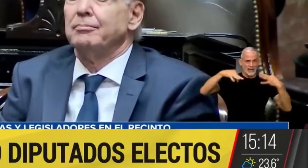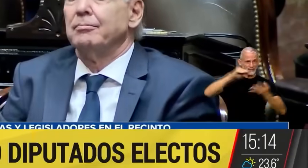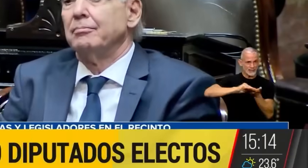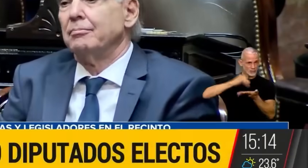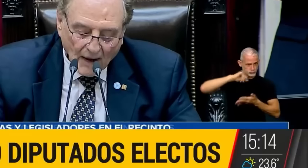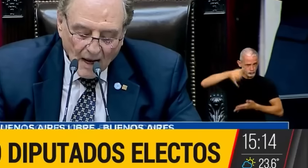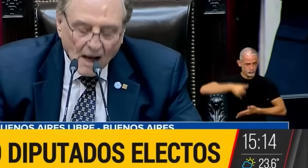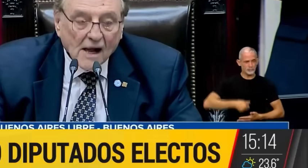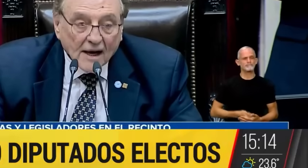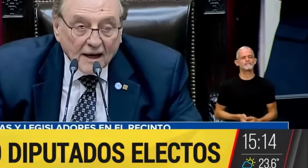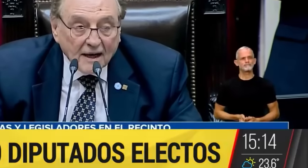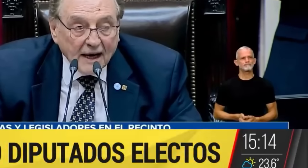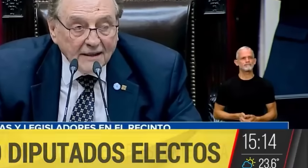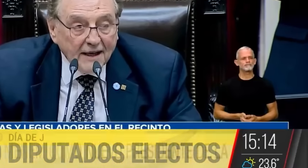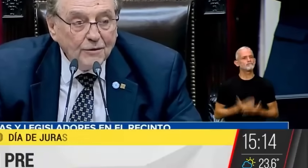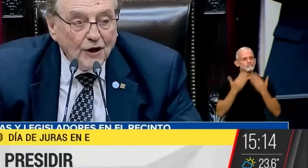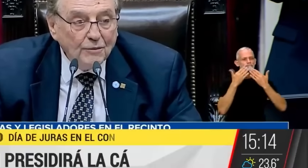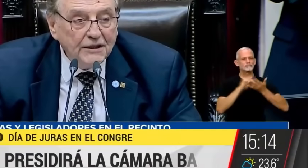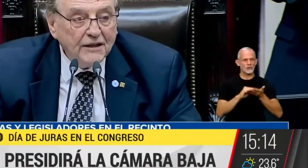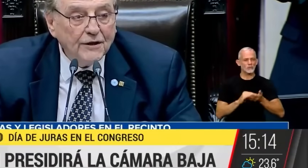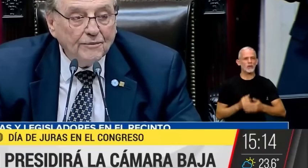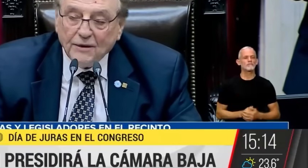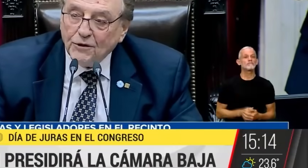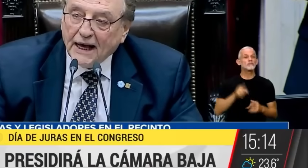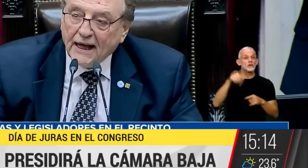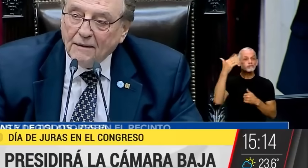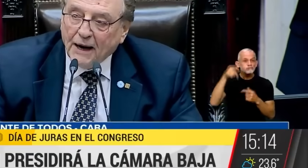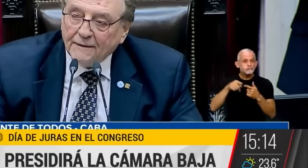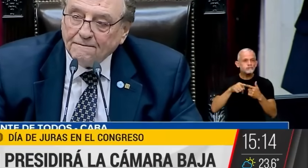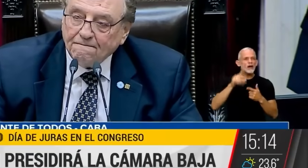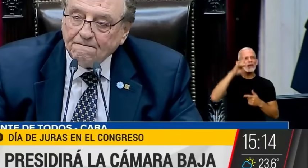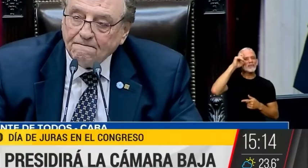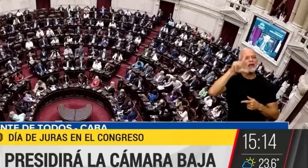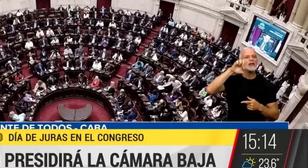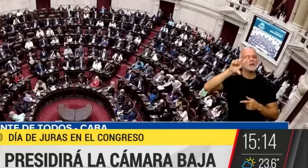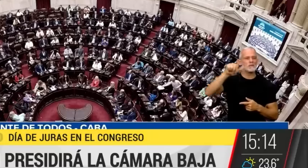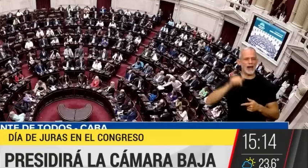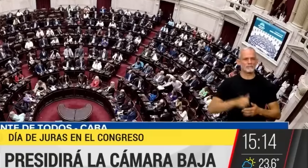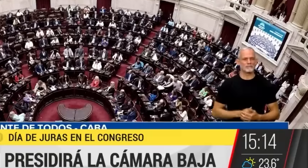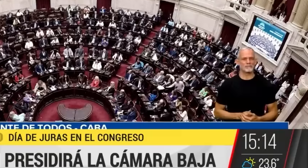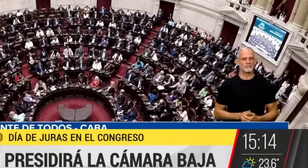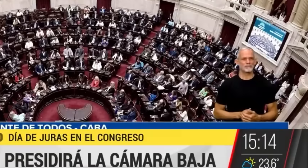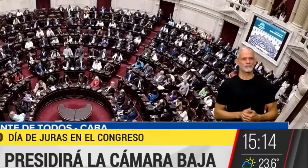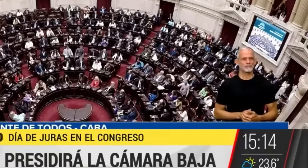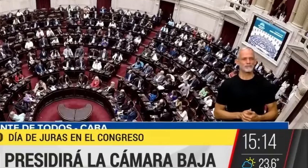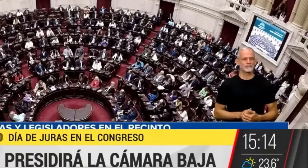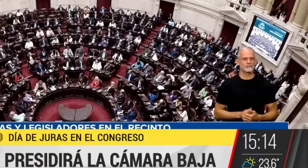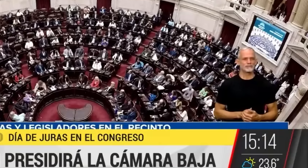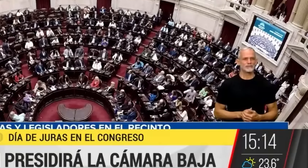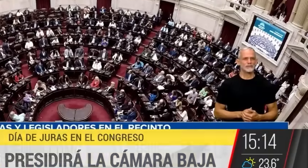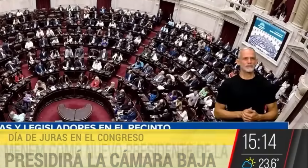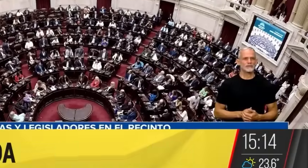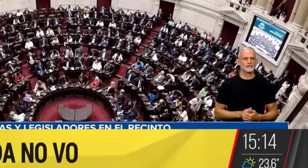Lo que se está dando, como explicaba Pablo, es protocolar, es la asunción finalmente de Menem. Este va a ser el clima, Celia,